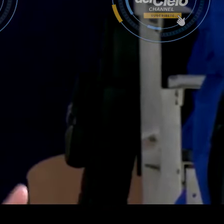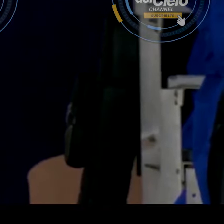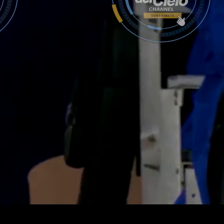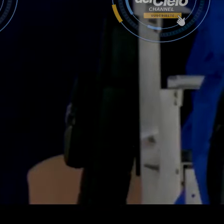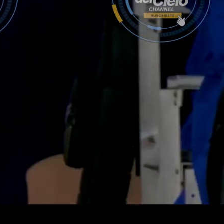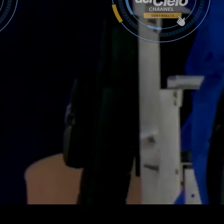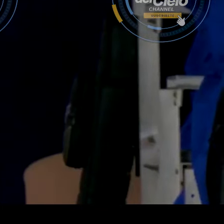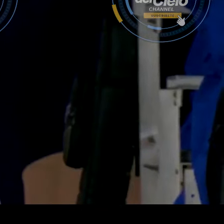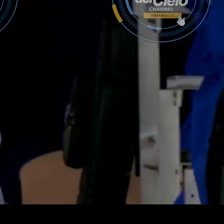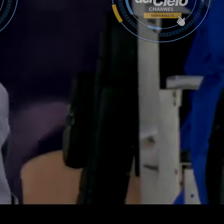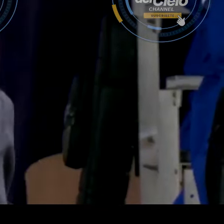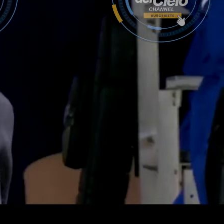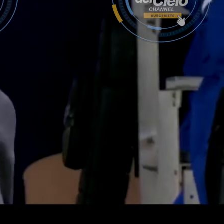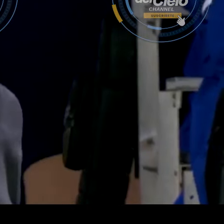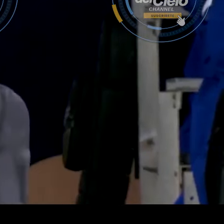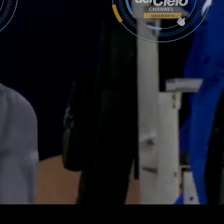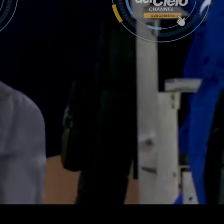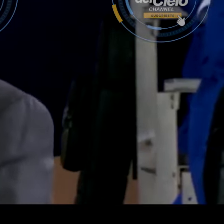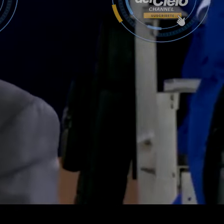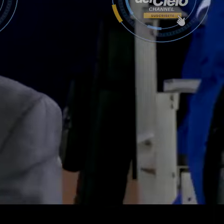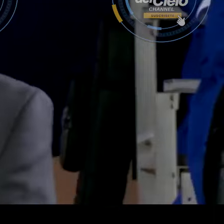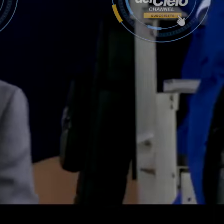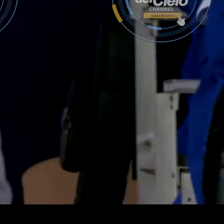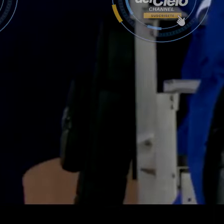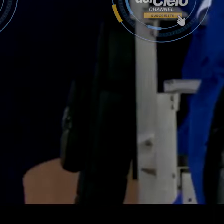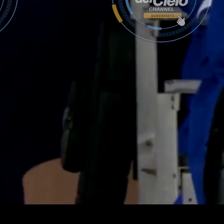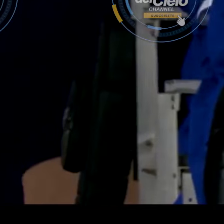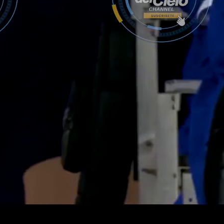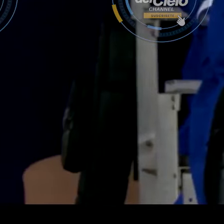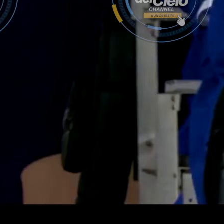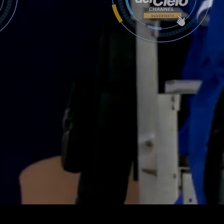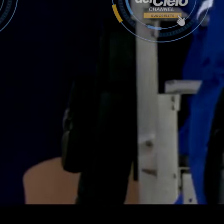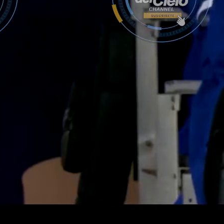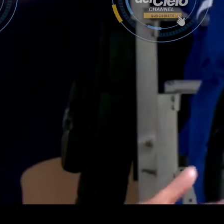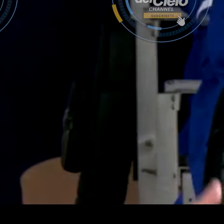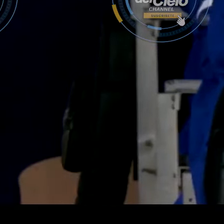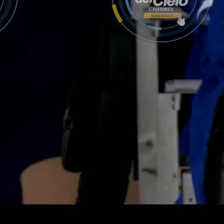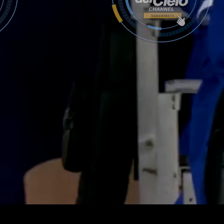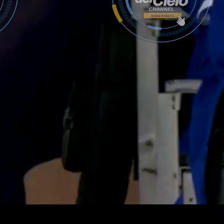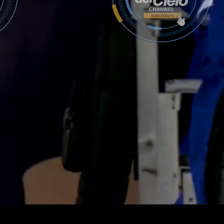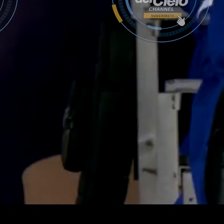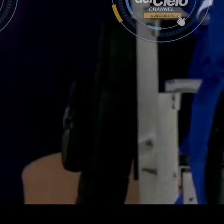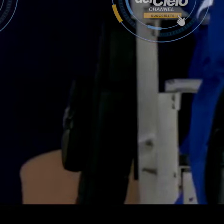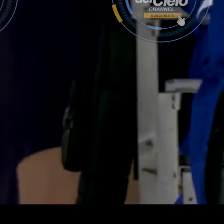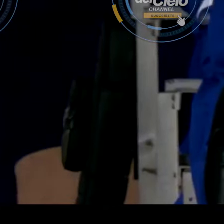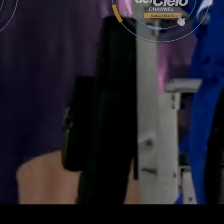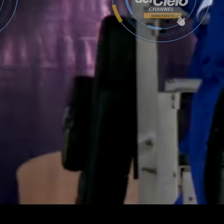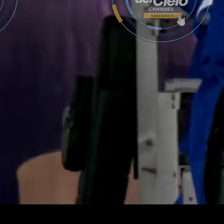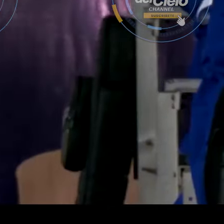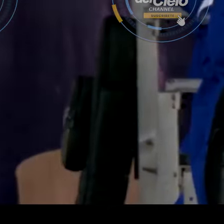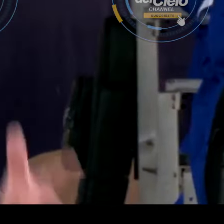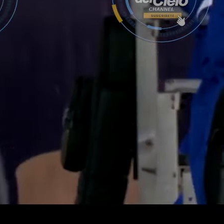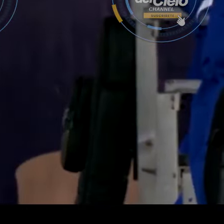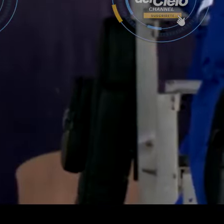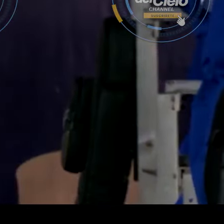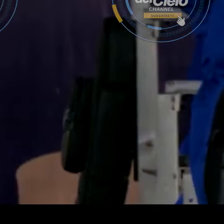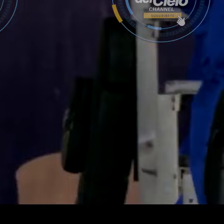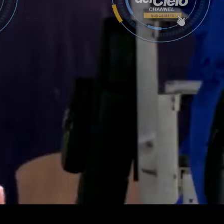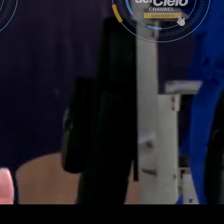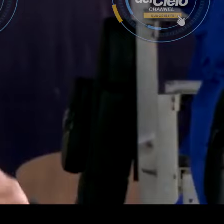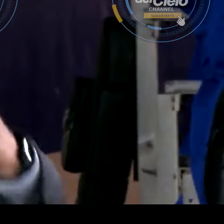a mostrar algunas cosas. Gloria al Señor. El verdadero evangelio tiene